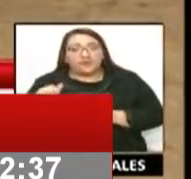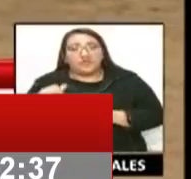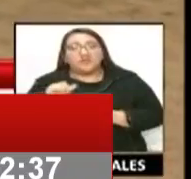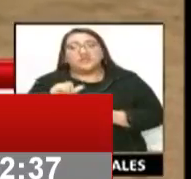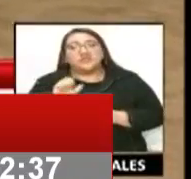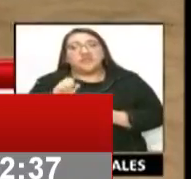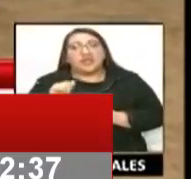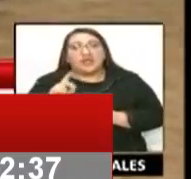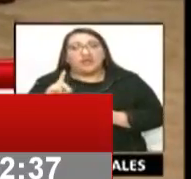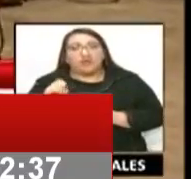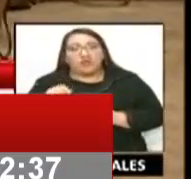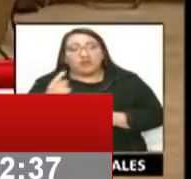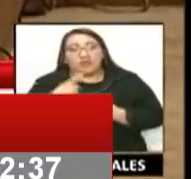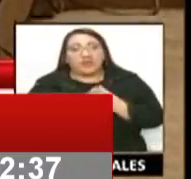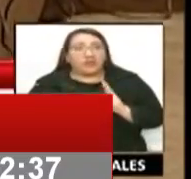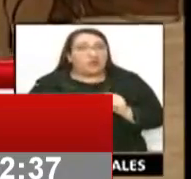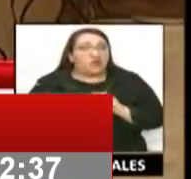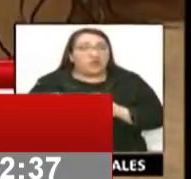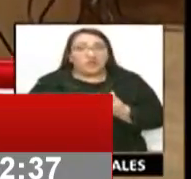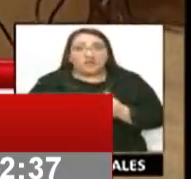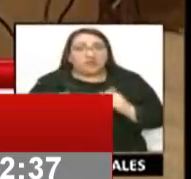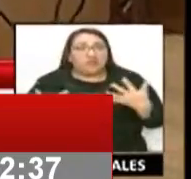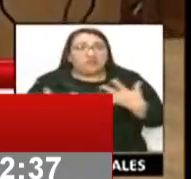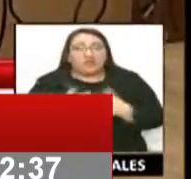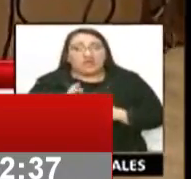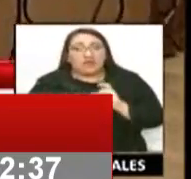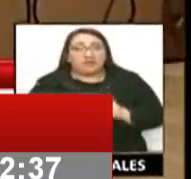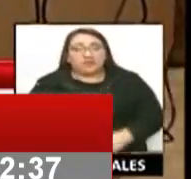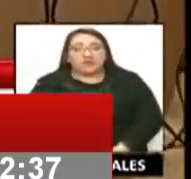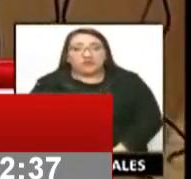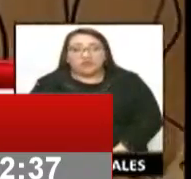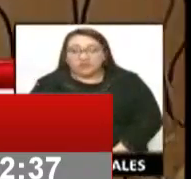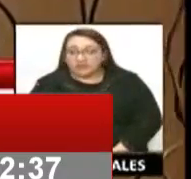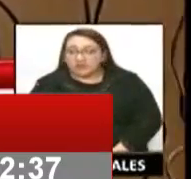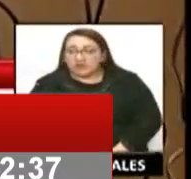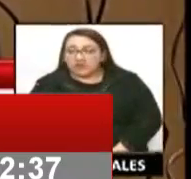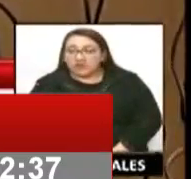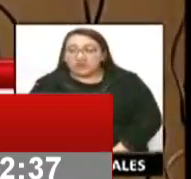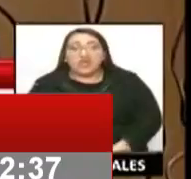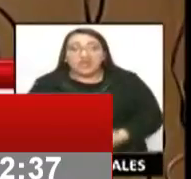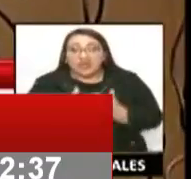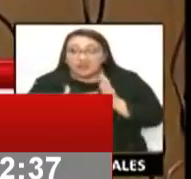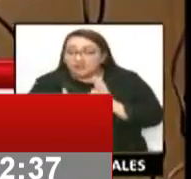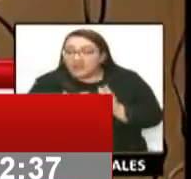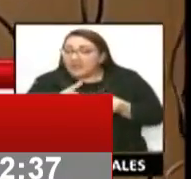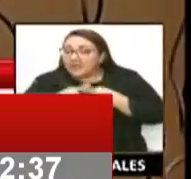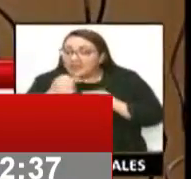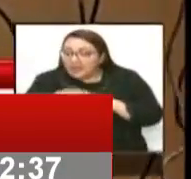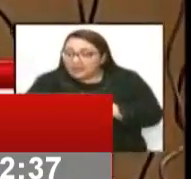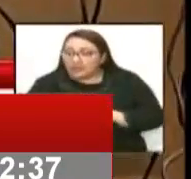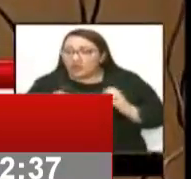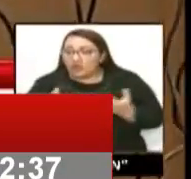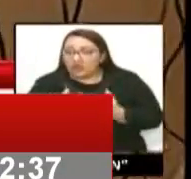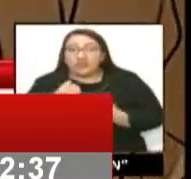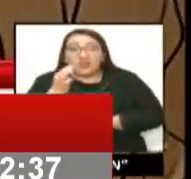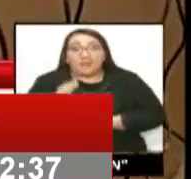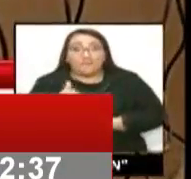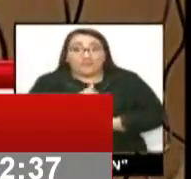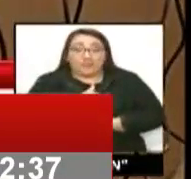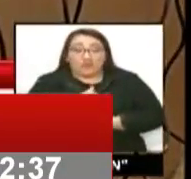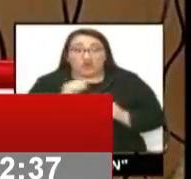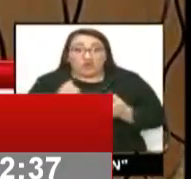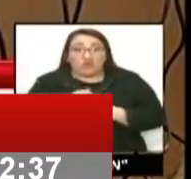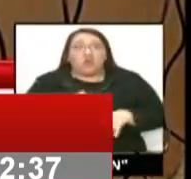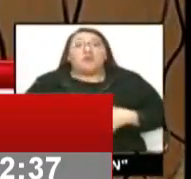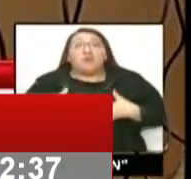Para que no haya temor en la ciudadanía y para que demostremos del Parlamento, que el propio Parlamento